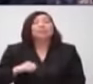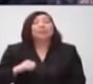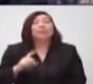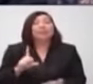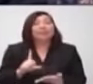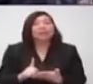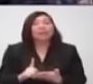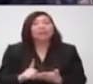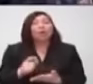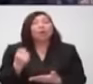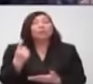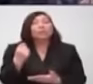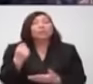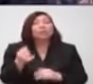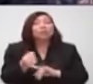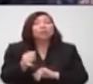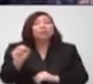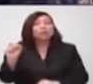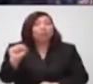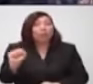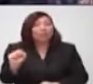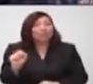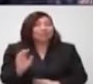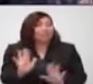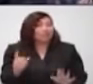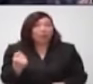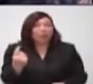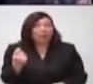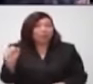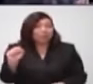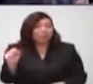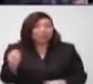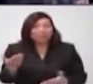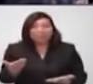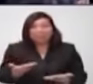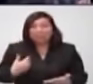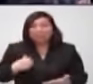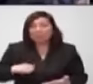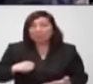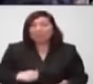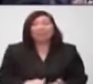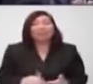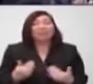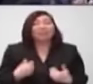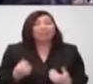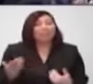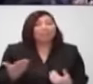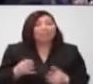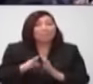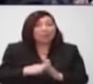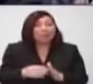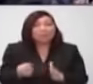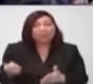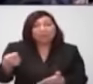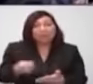de Lima es 11 soles. Somos de las municipalidades provinciales la que recibe el menor